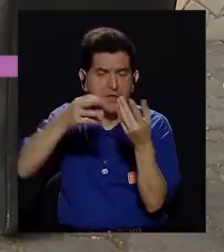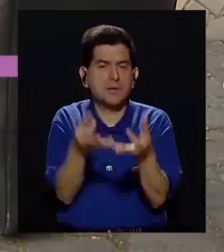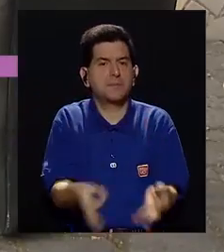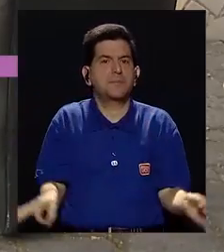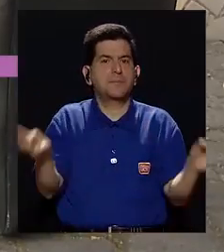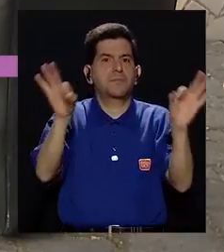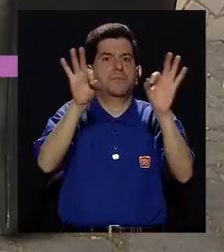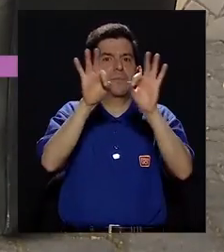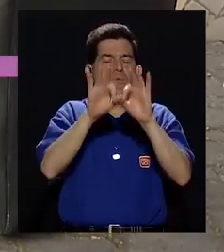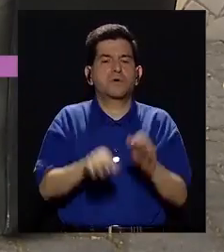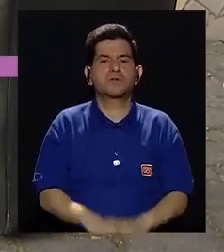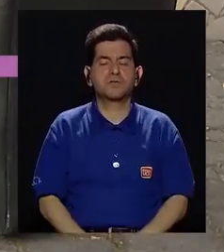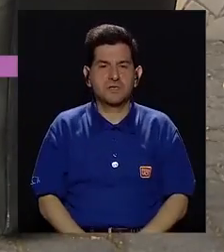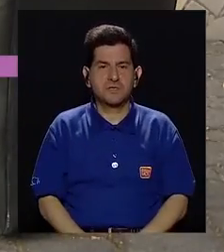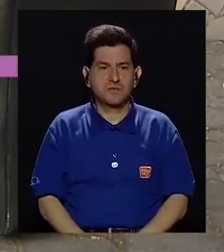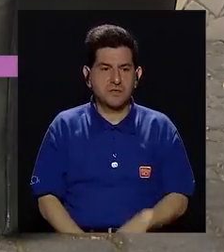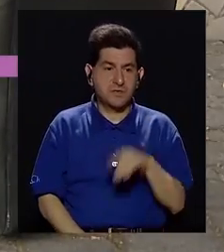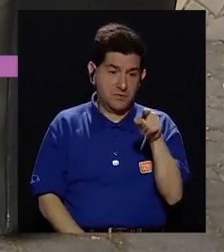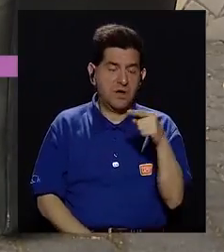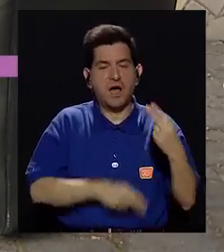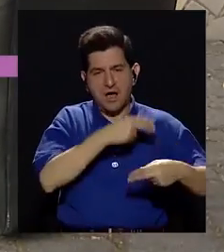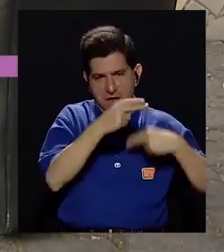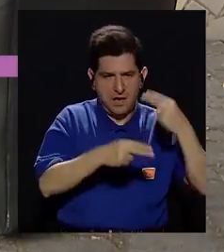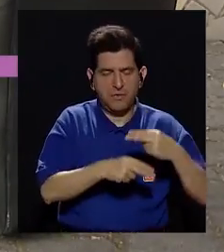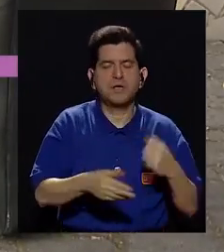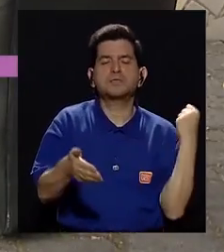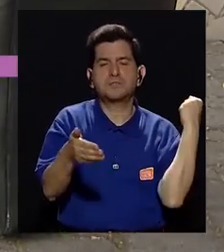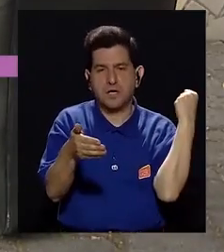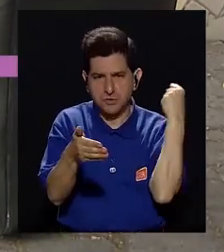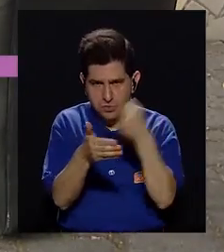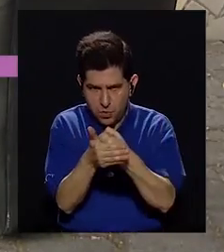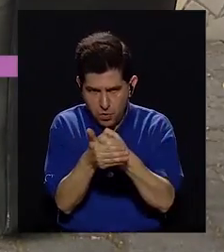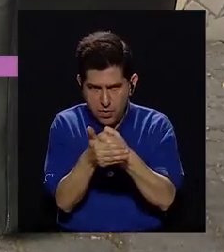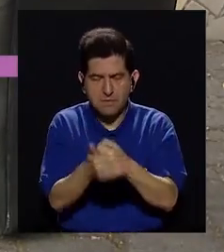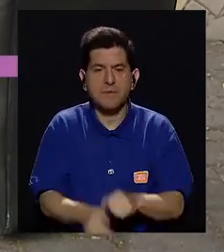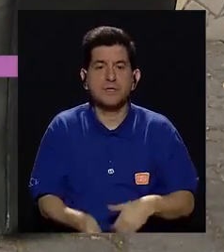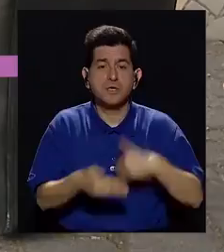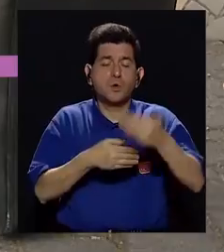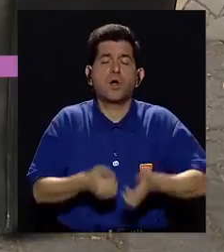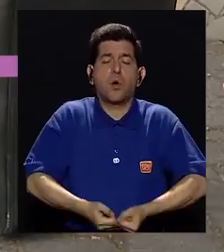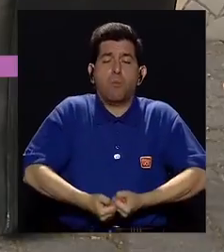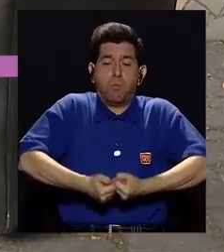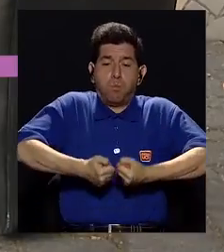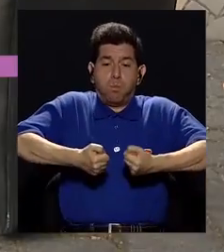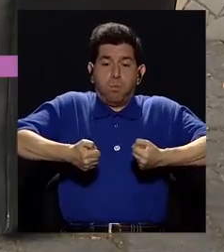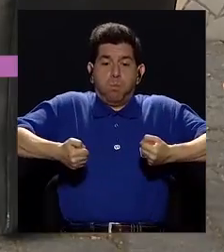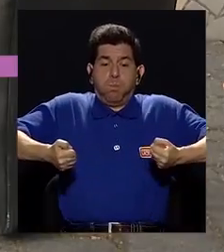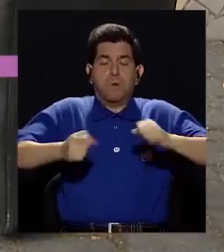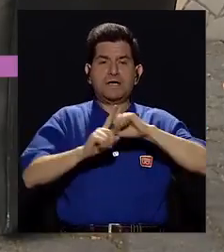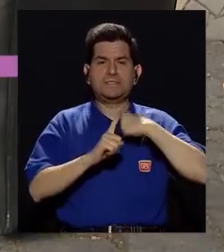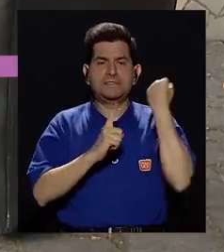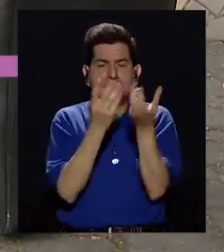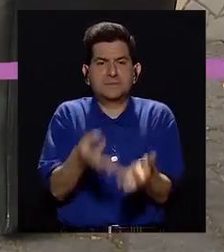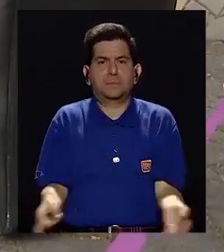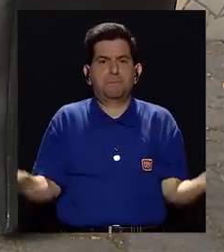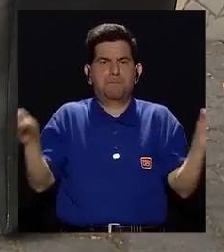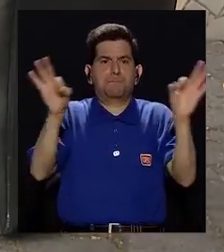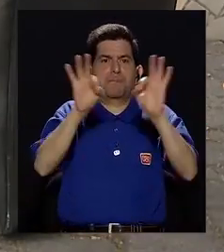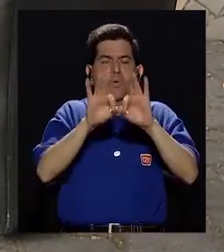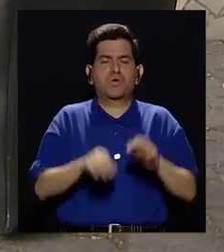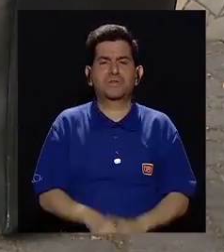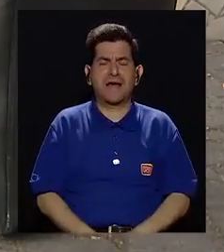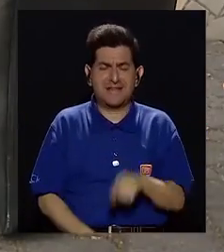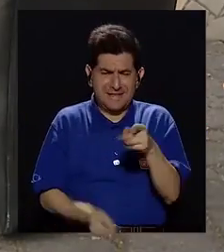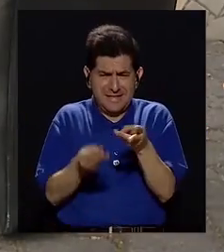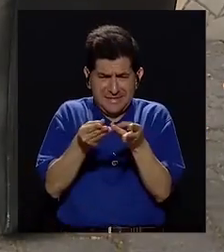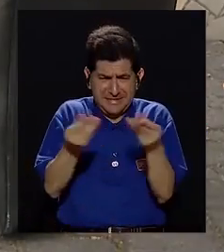es muy importante, los conocidos son, bueno, el hereditario que hablamos, los traumáticos, después viene el sobrepeso, viene siendo últimamente el factor más importante para